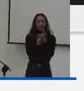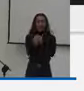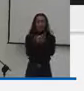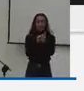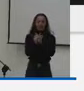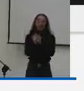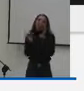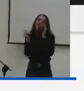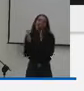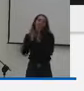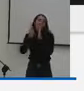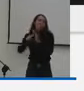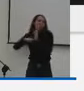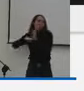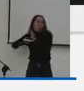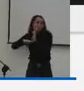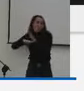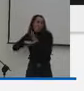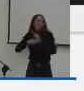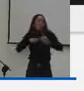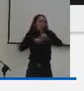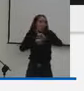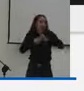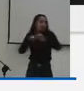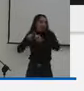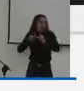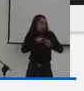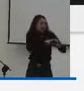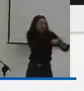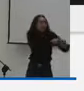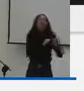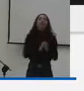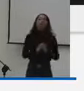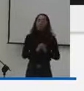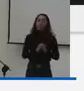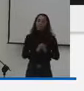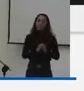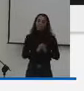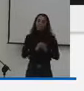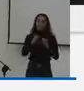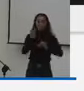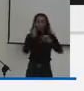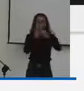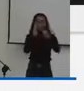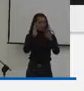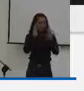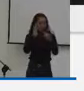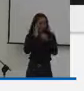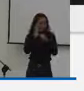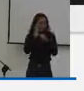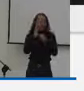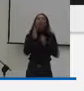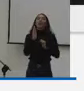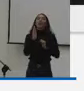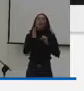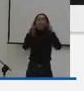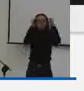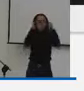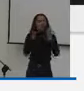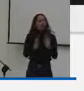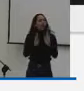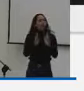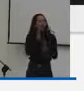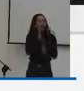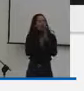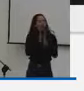organismo deportivo haga parte del sistema nacional del deporte eso con relación al reconocimiento deportivo con relación a la